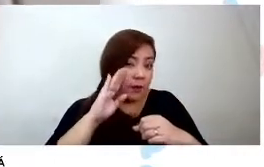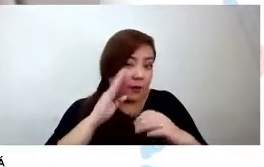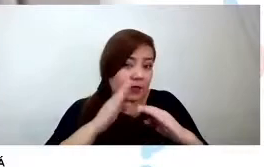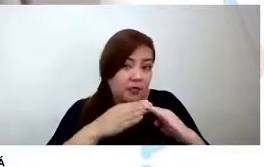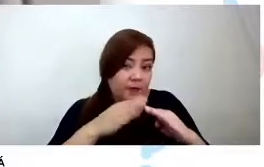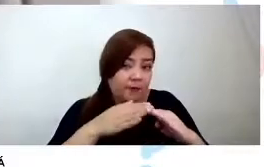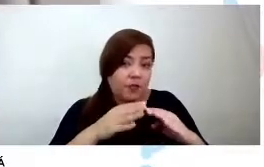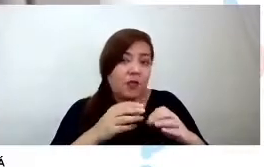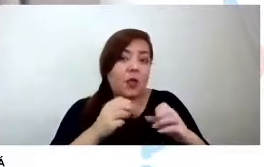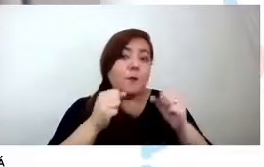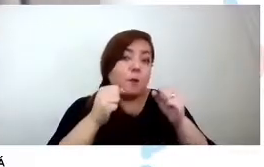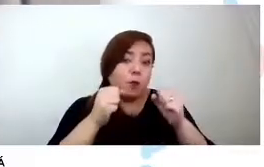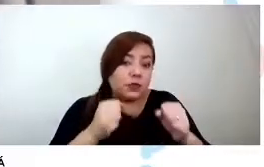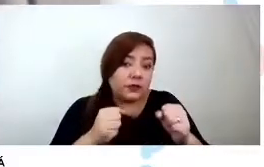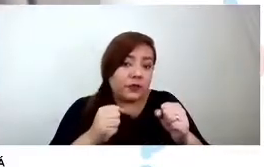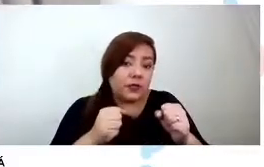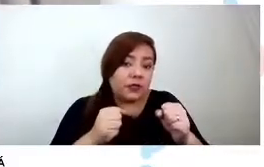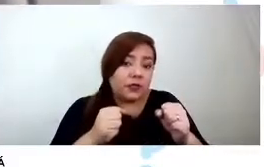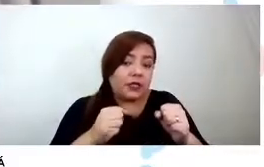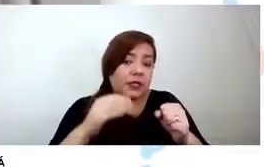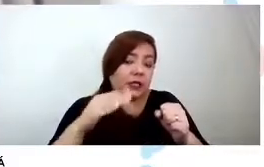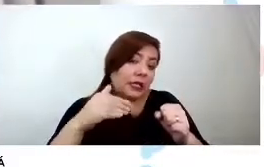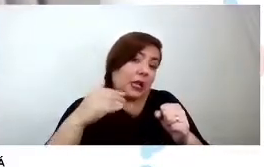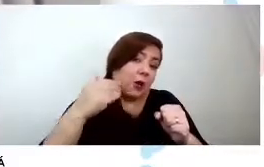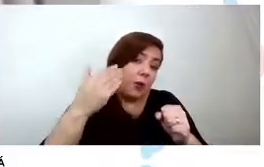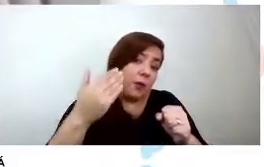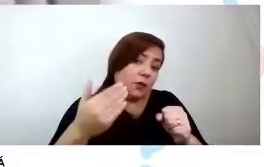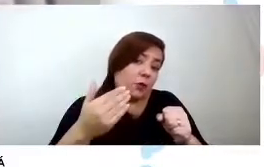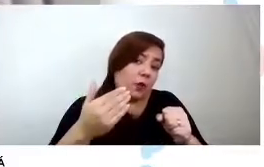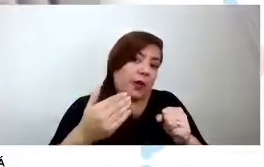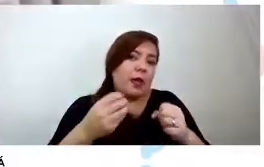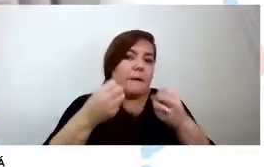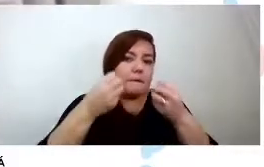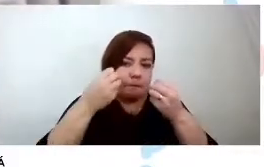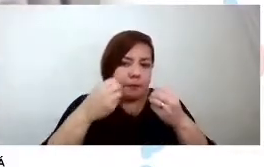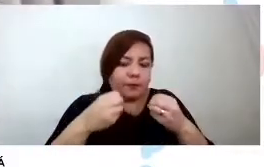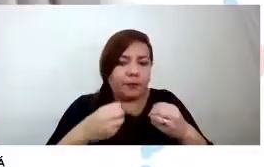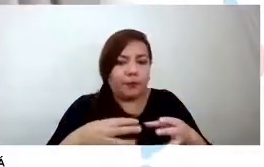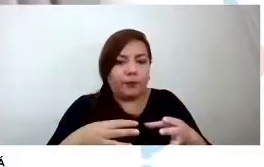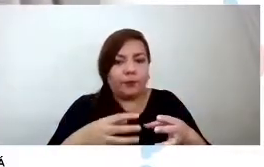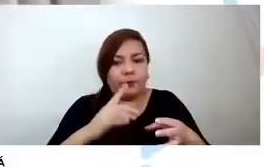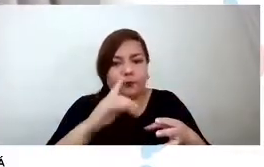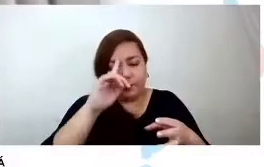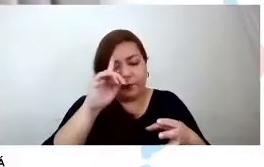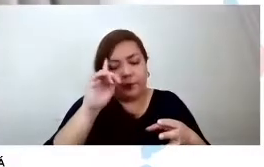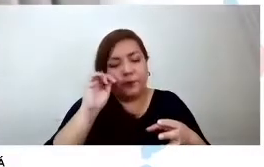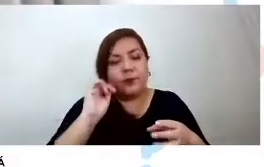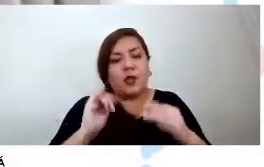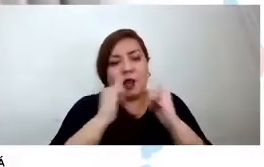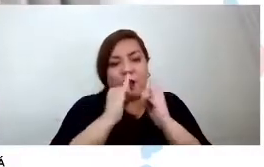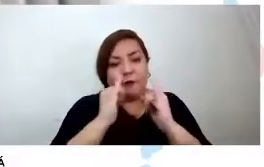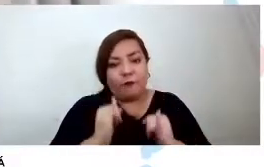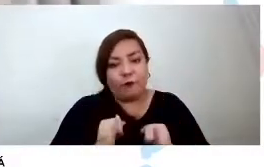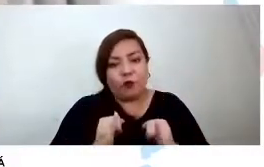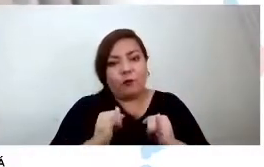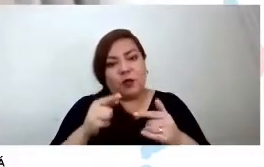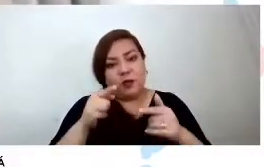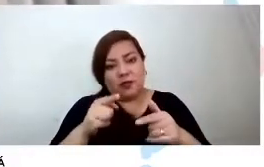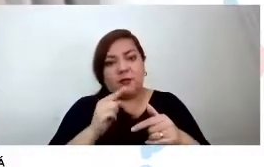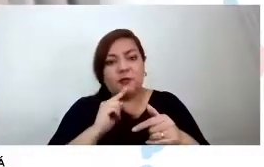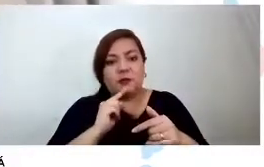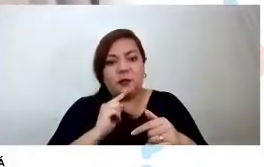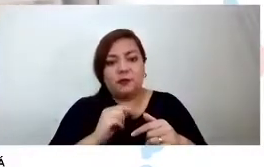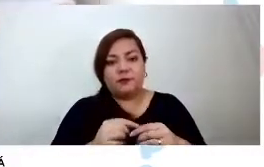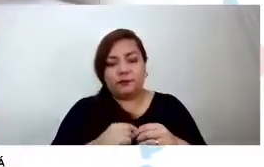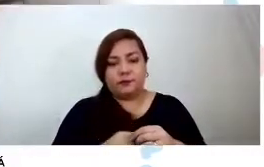es posible que en algún momento pierda también parte de la forma, de la impronta